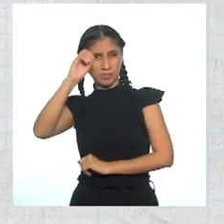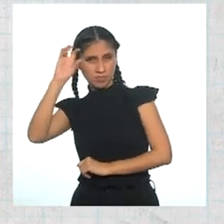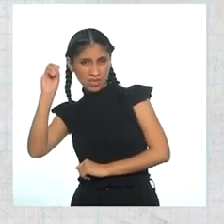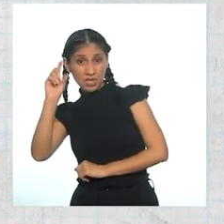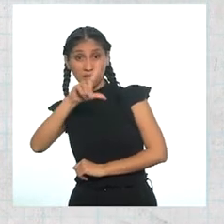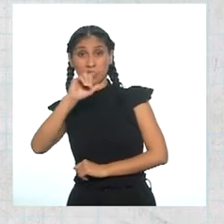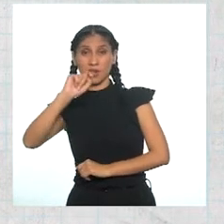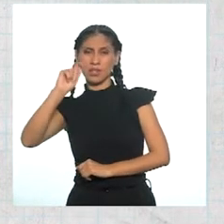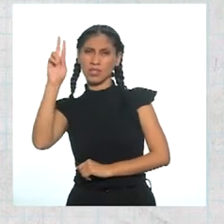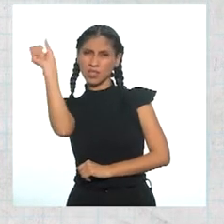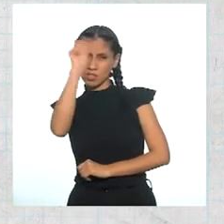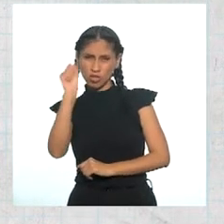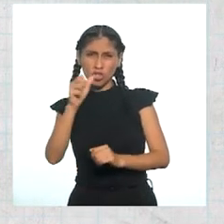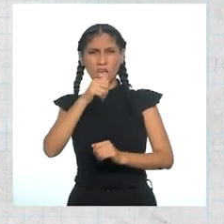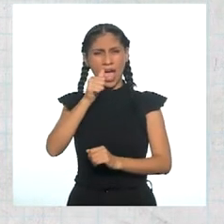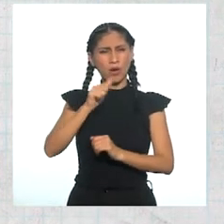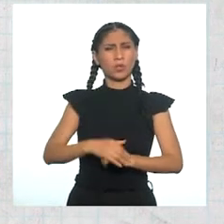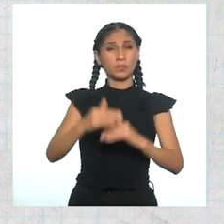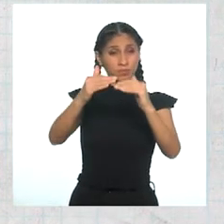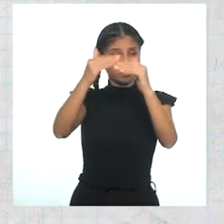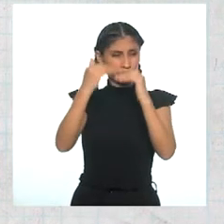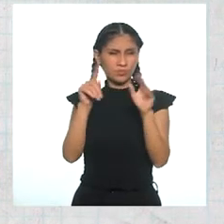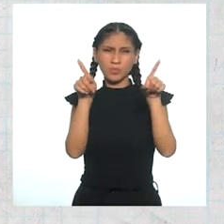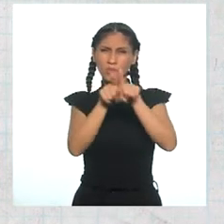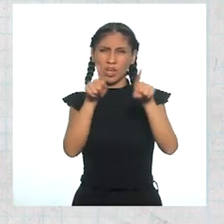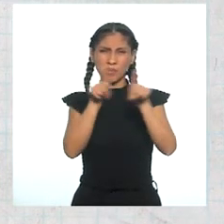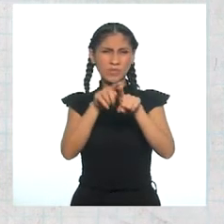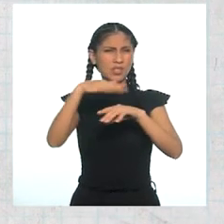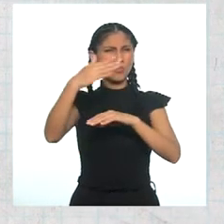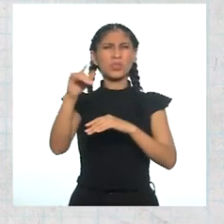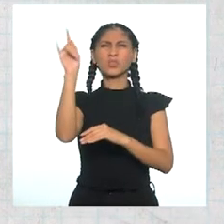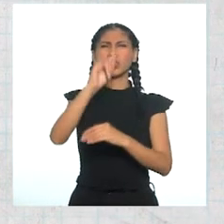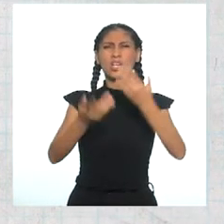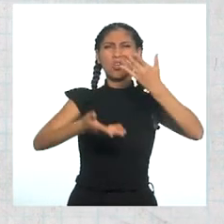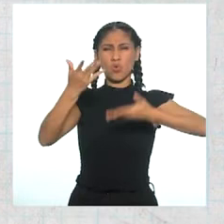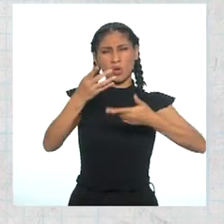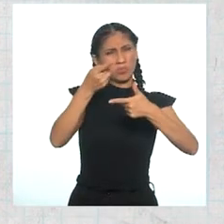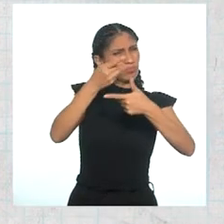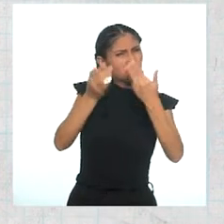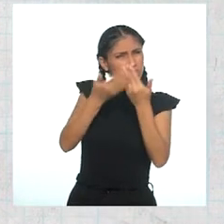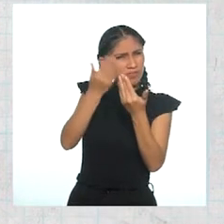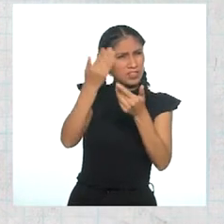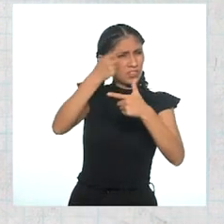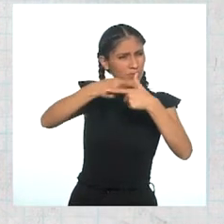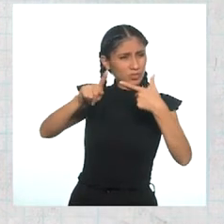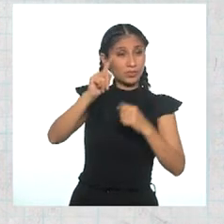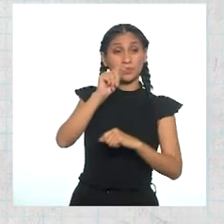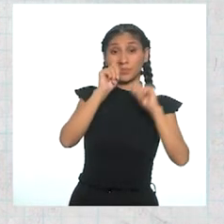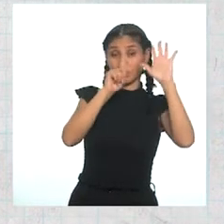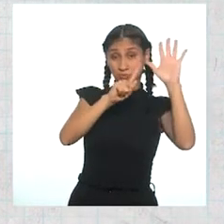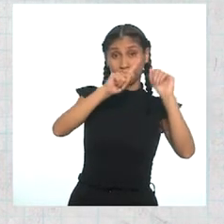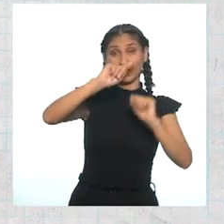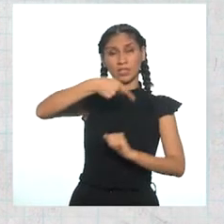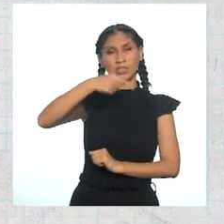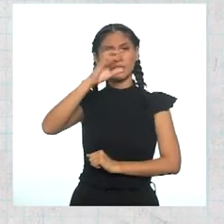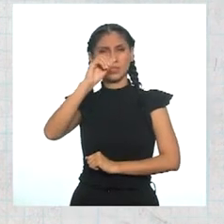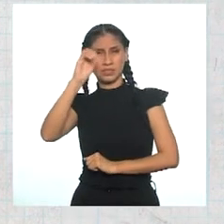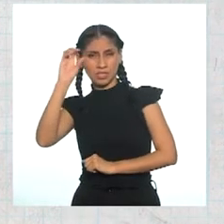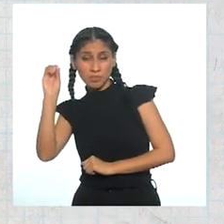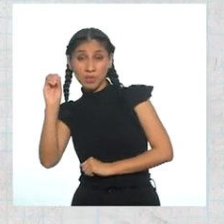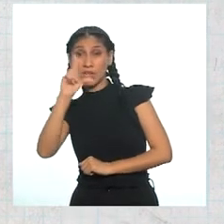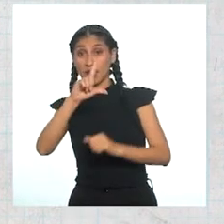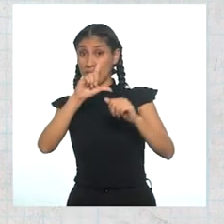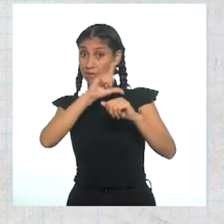que se pueden llenar con 6000 litros, solo tenemos que realizar una simple división. 6000 litros entre 300